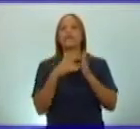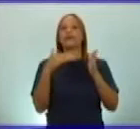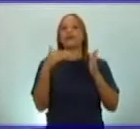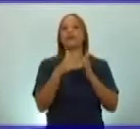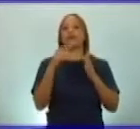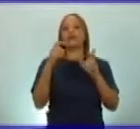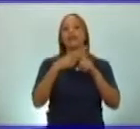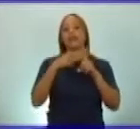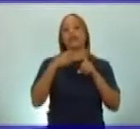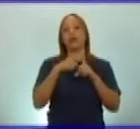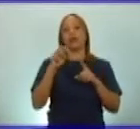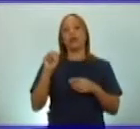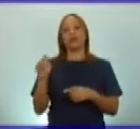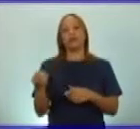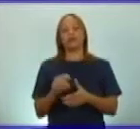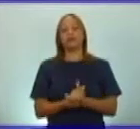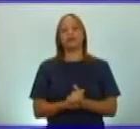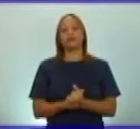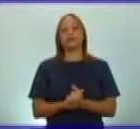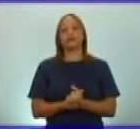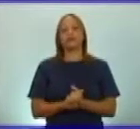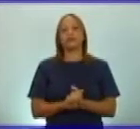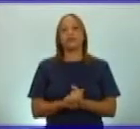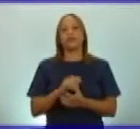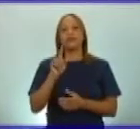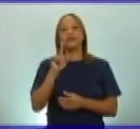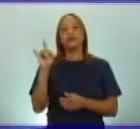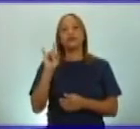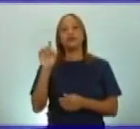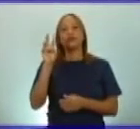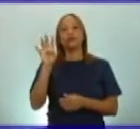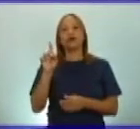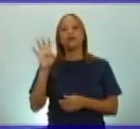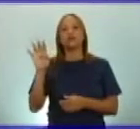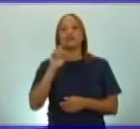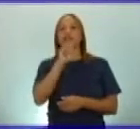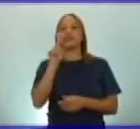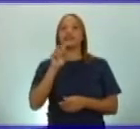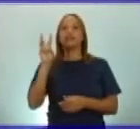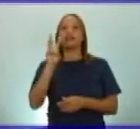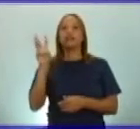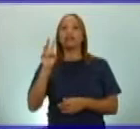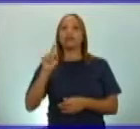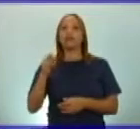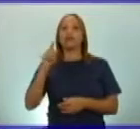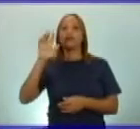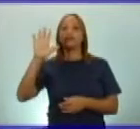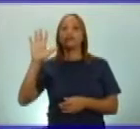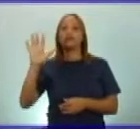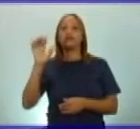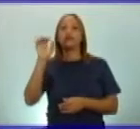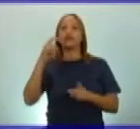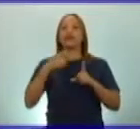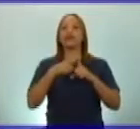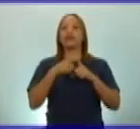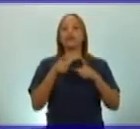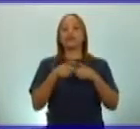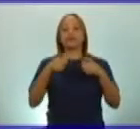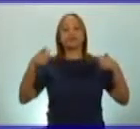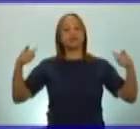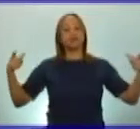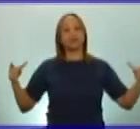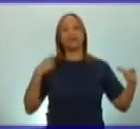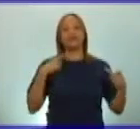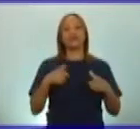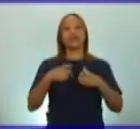kilómetros. Fíjense que el Reino Unido tiene para 1914 33,5 millones de kilómetros cuadrados de extensiones. ¿Cuánto es un gran